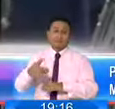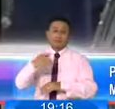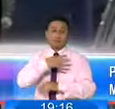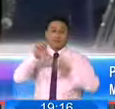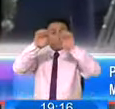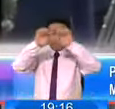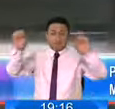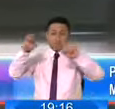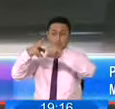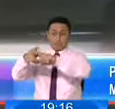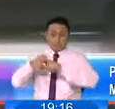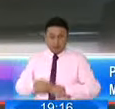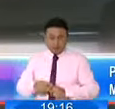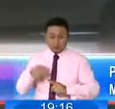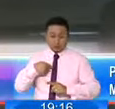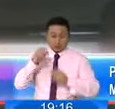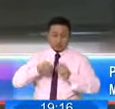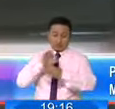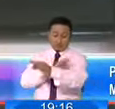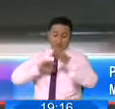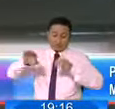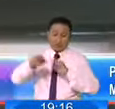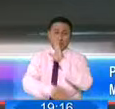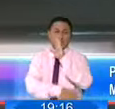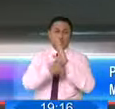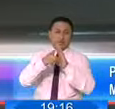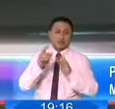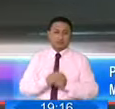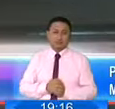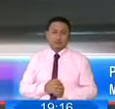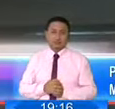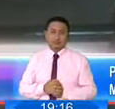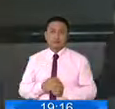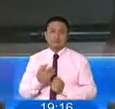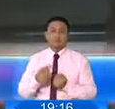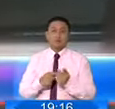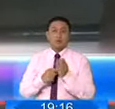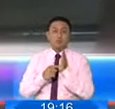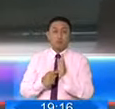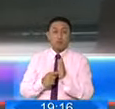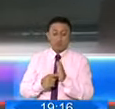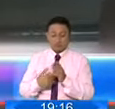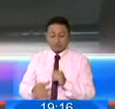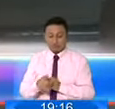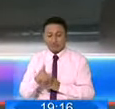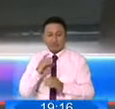mejor precio. Demostramos que la fórmula del diferencial